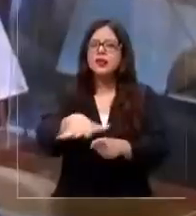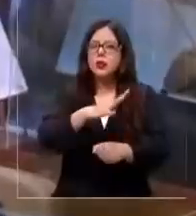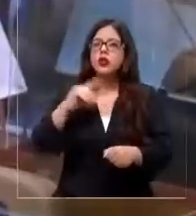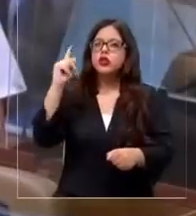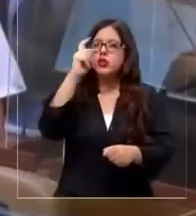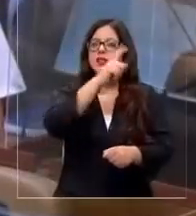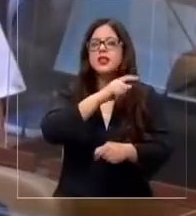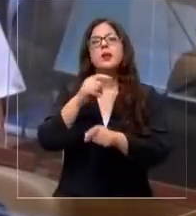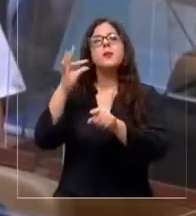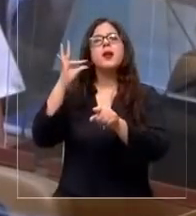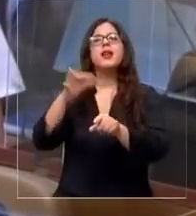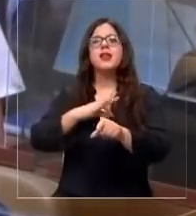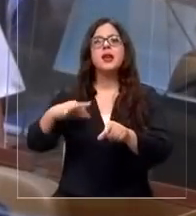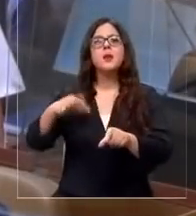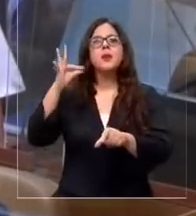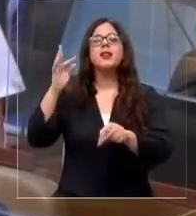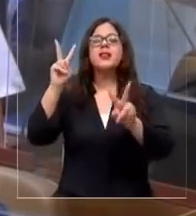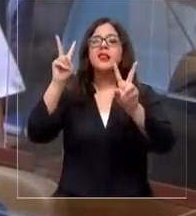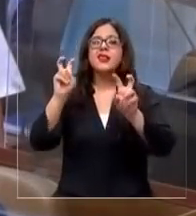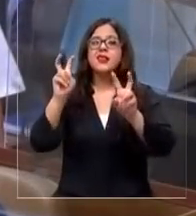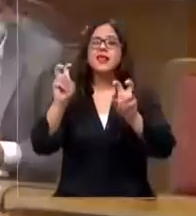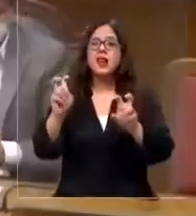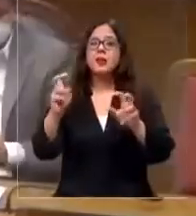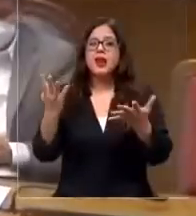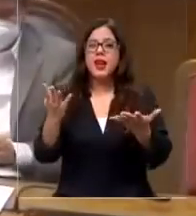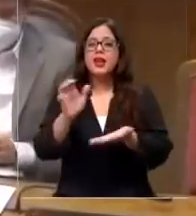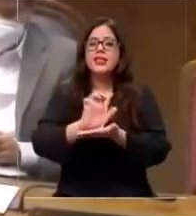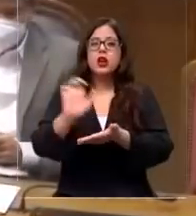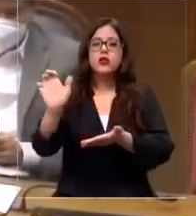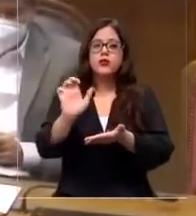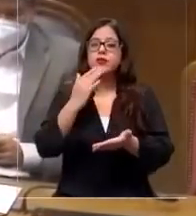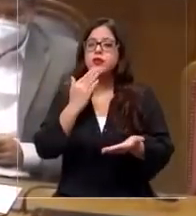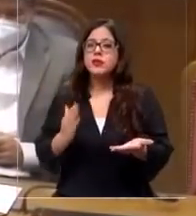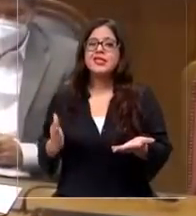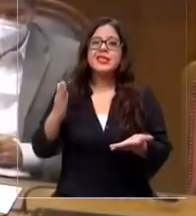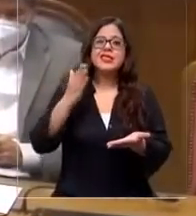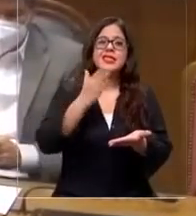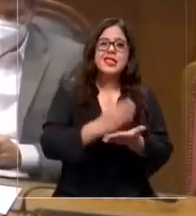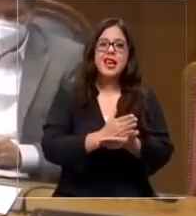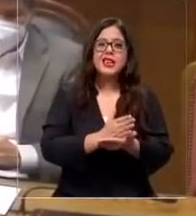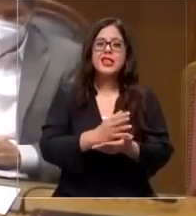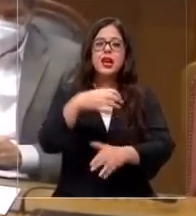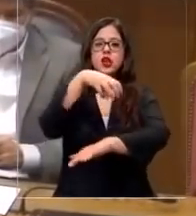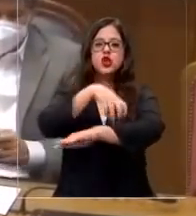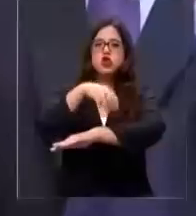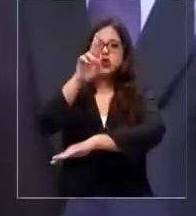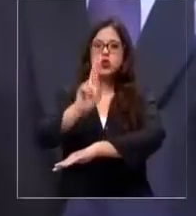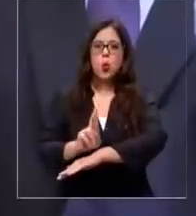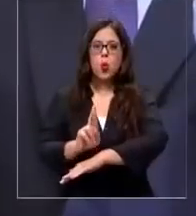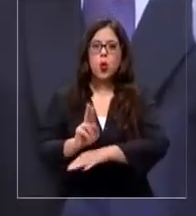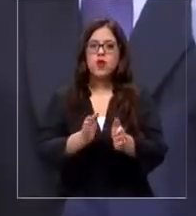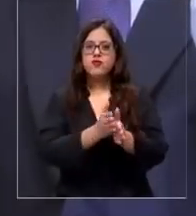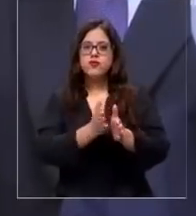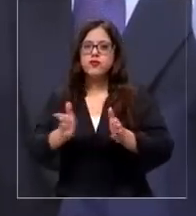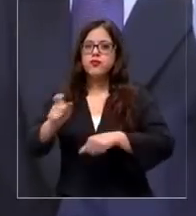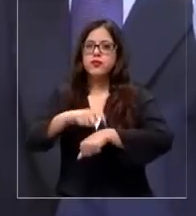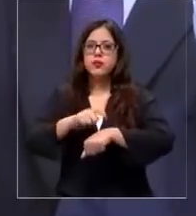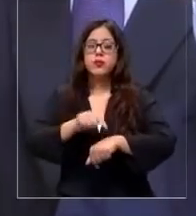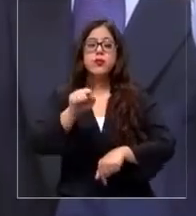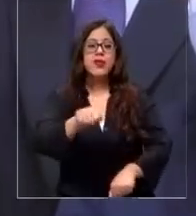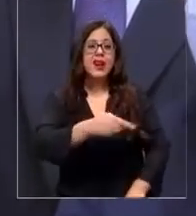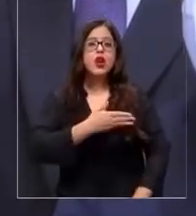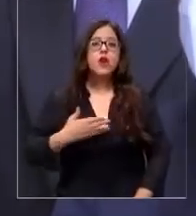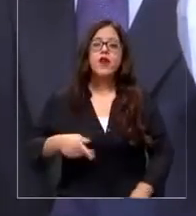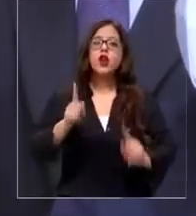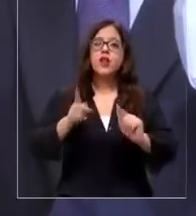para Izquia Siches. La Araucanía, el tema, el estado de excepción, la exigencia para la llamada macro zona sur. El gobierno debe mantener el